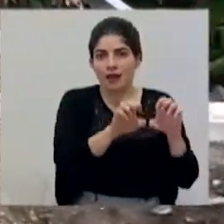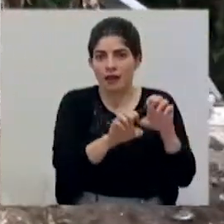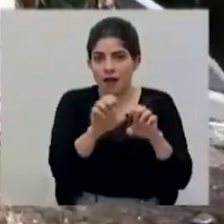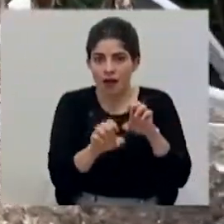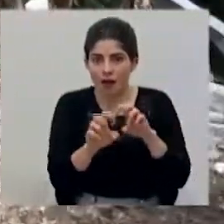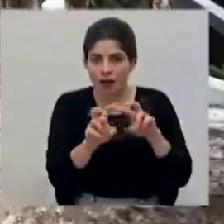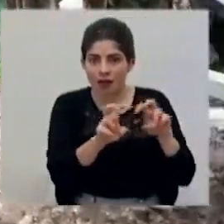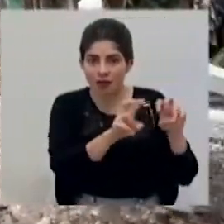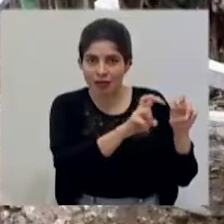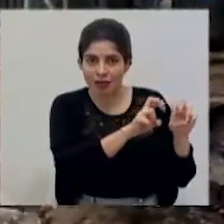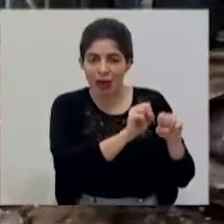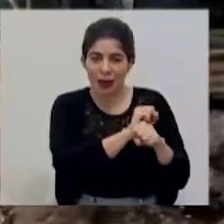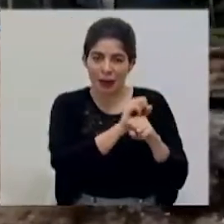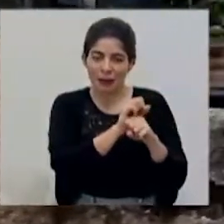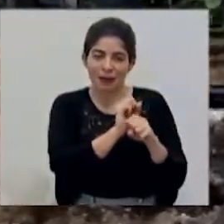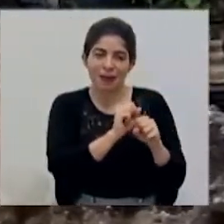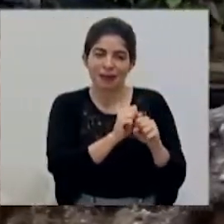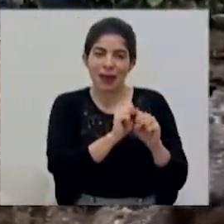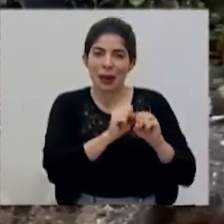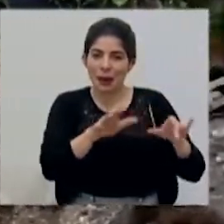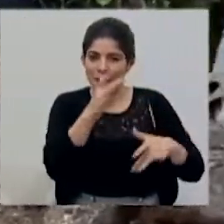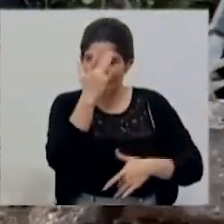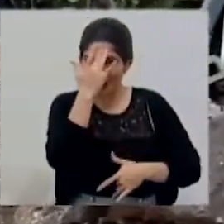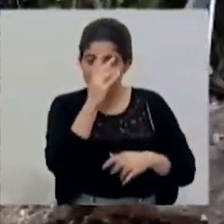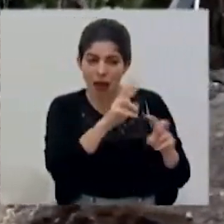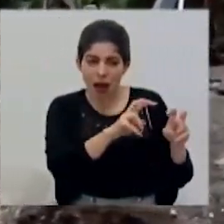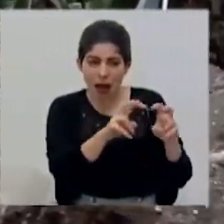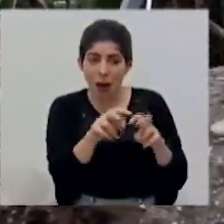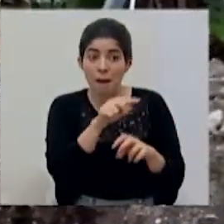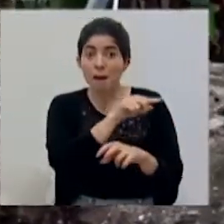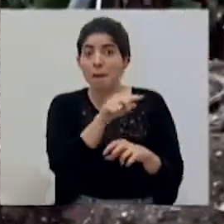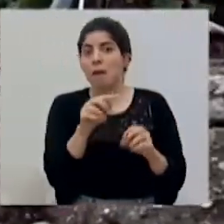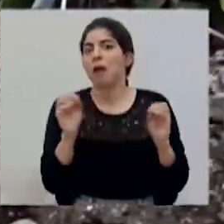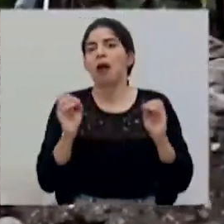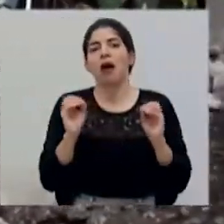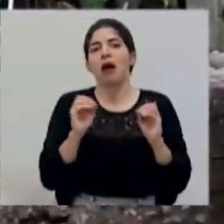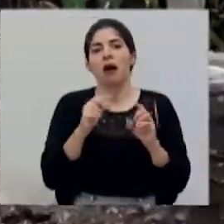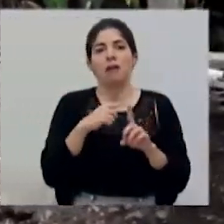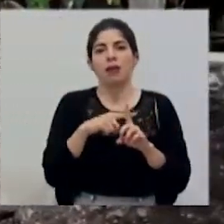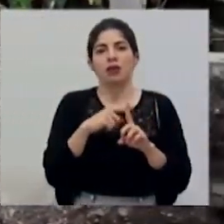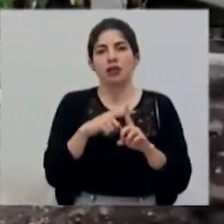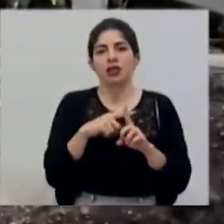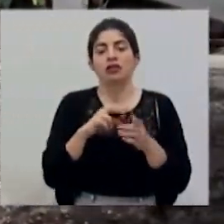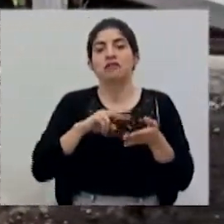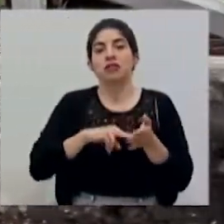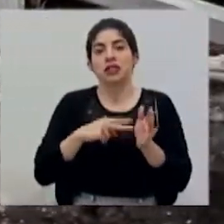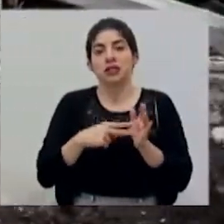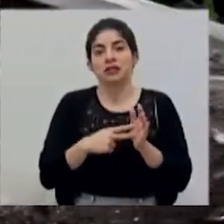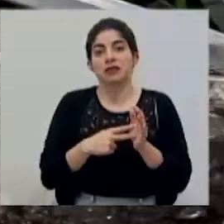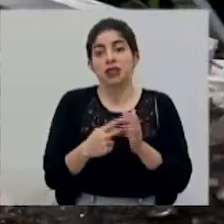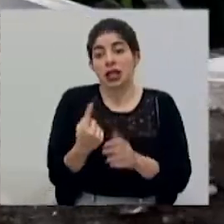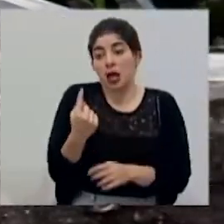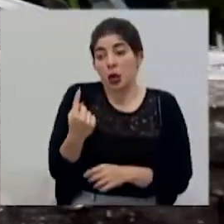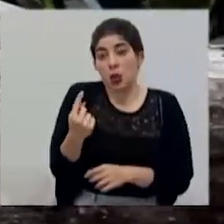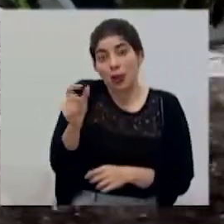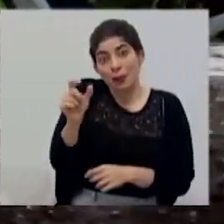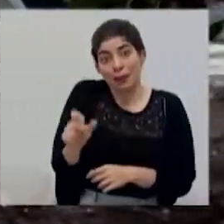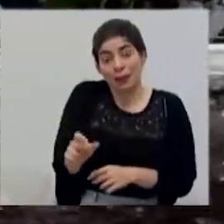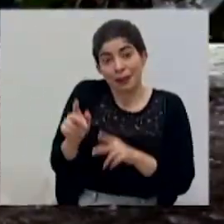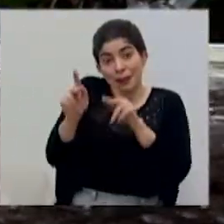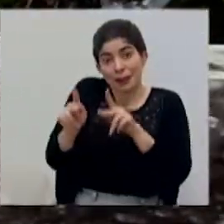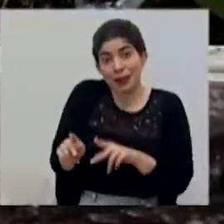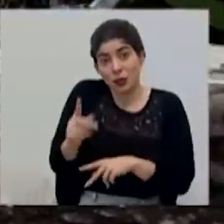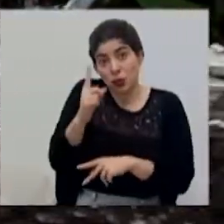evaluación epidemiológica que se realizó sin que los contactos dieran resultados positivos, por lo tanto la persona está en este